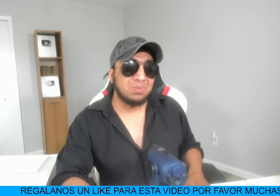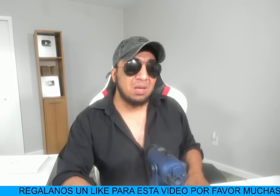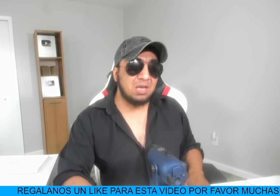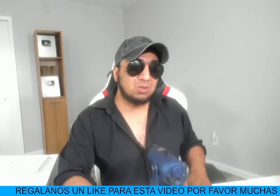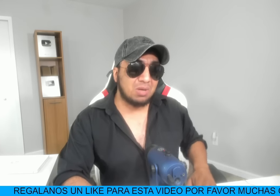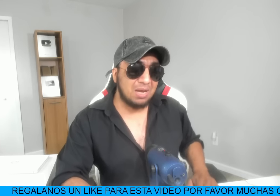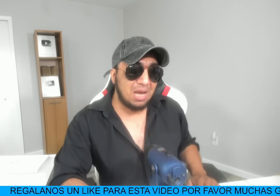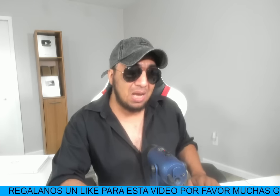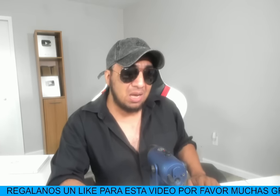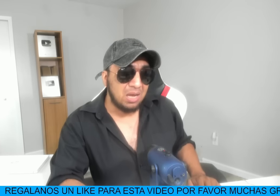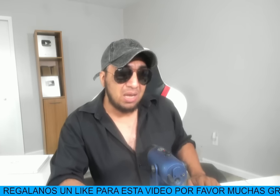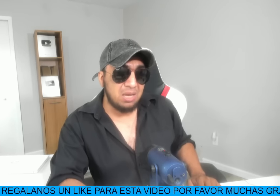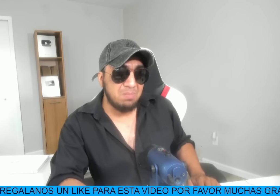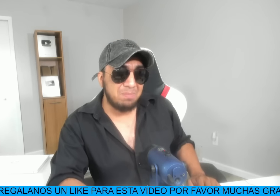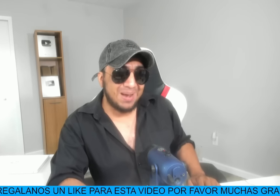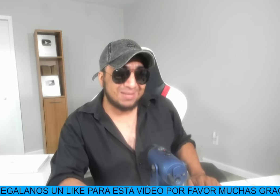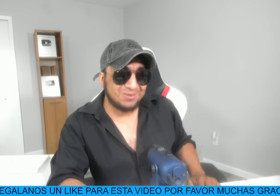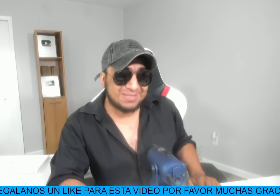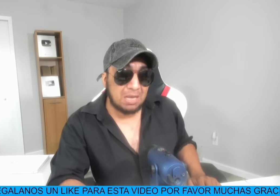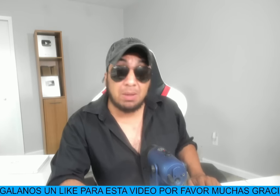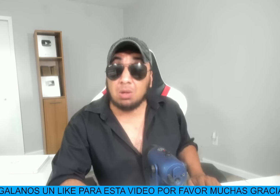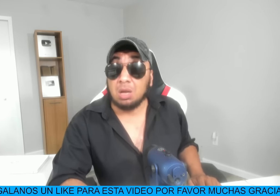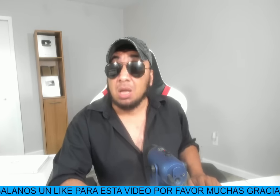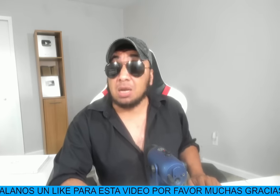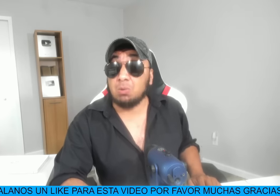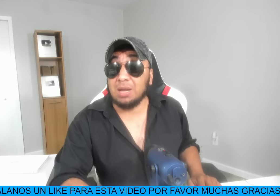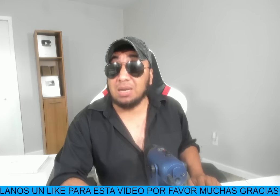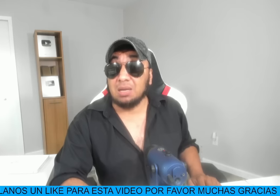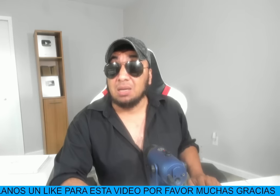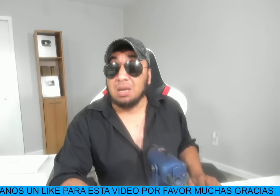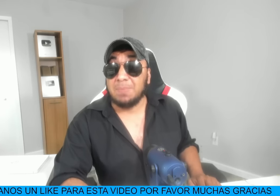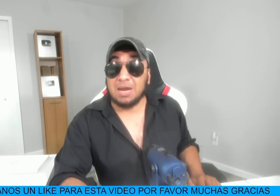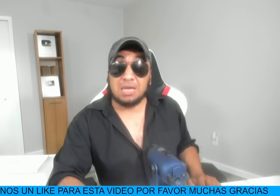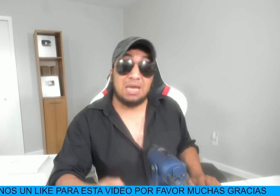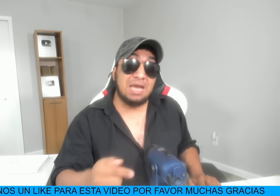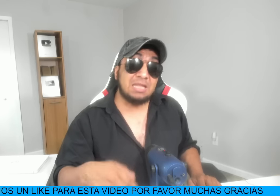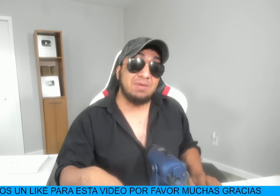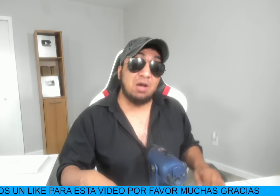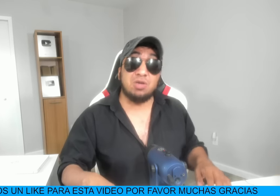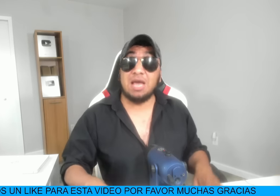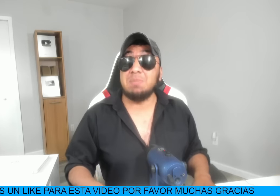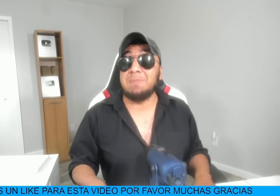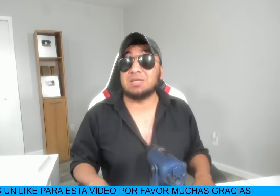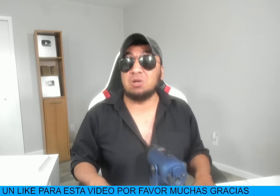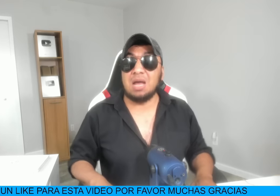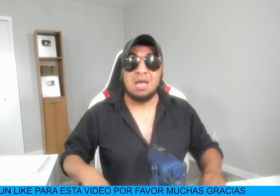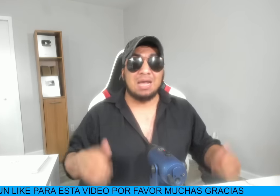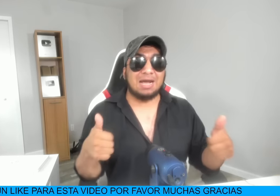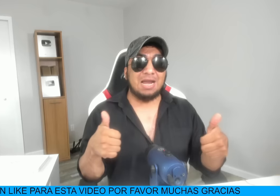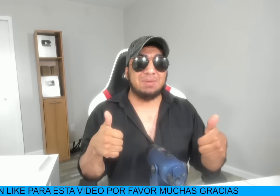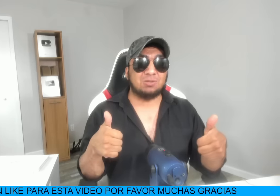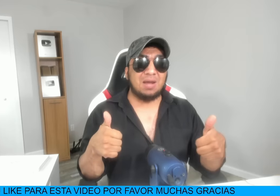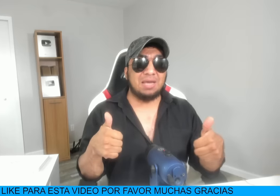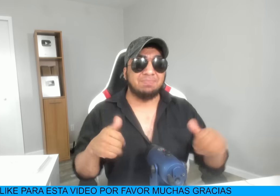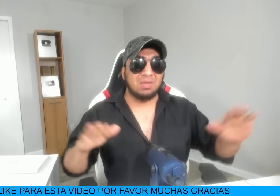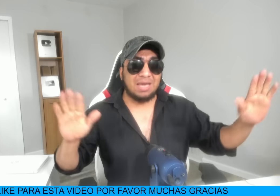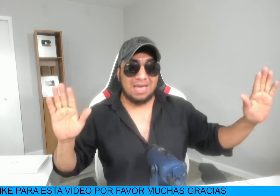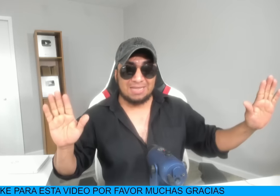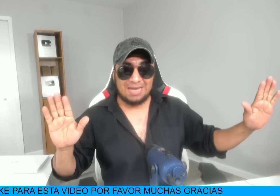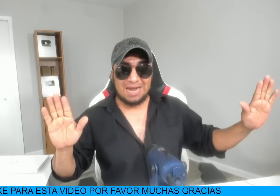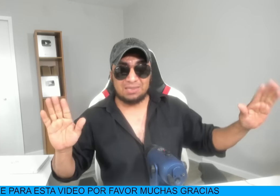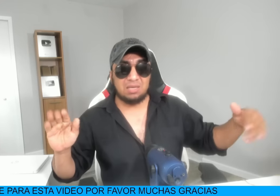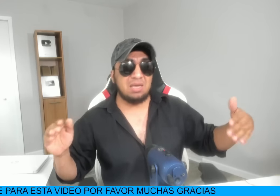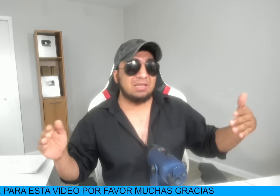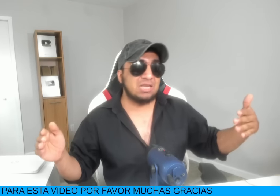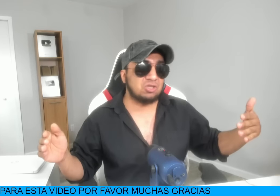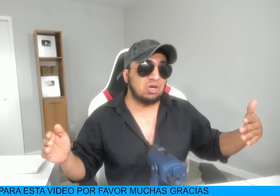videos en su canal Impacto El Salvador. Recuerden, para que este video llegue a más personas, regálenme su like, que es